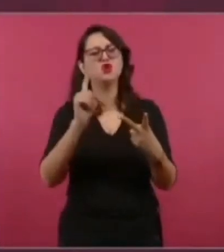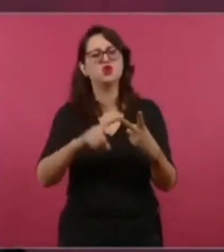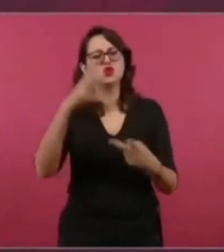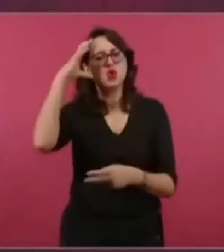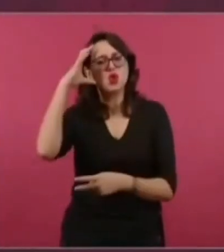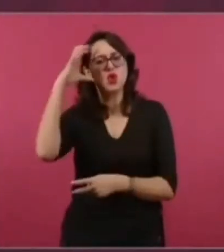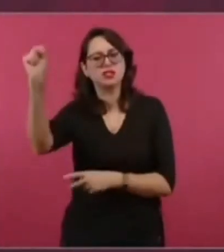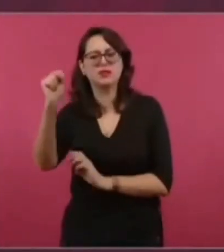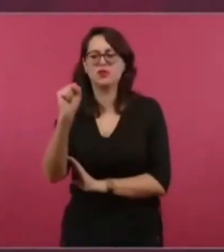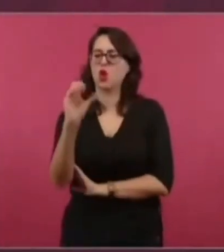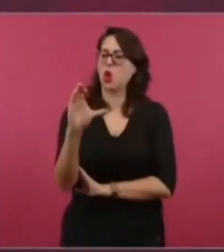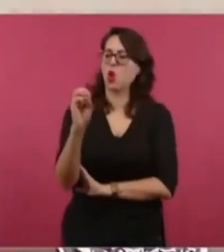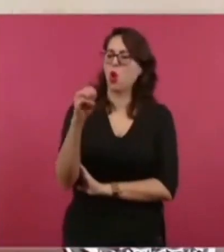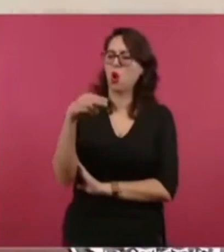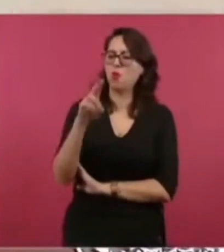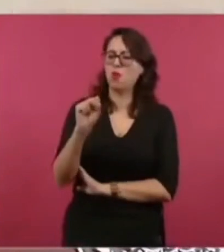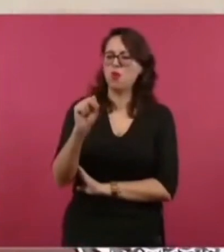ayudar a otros.